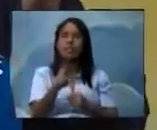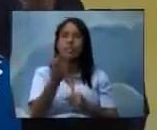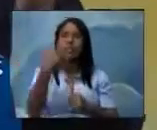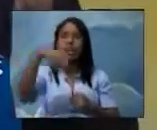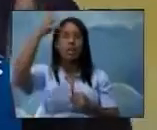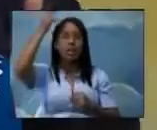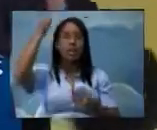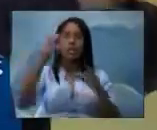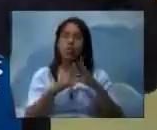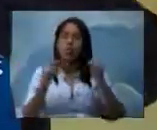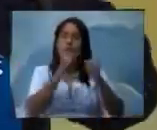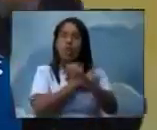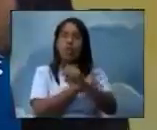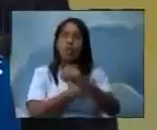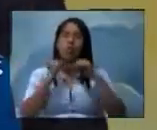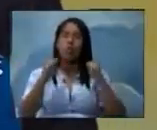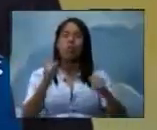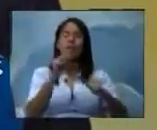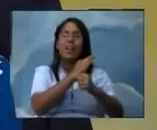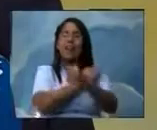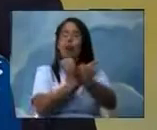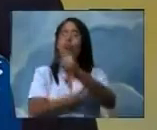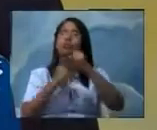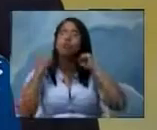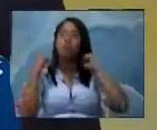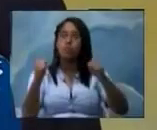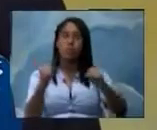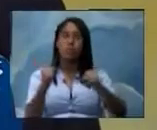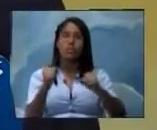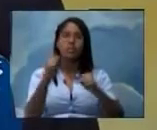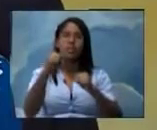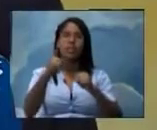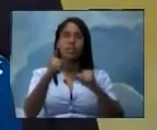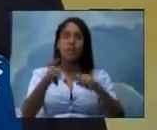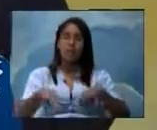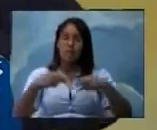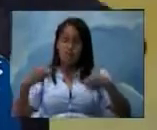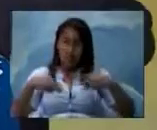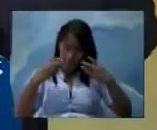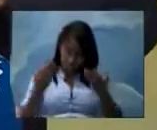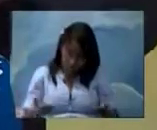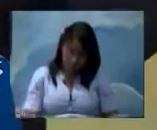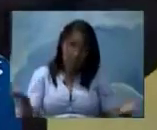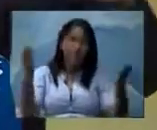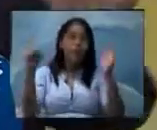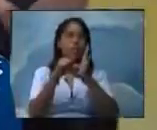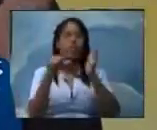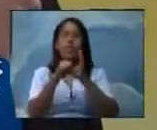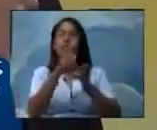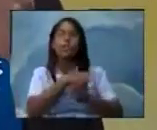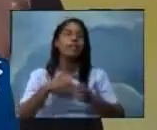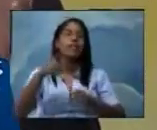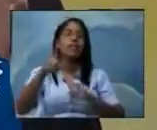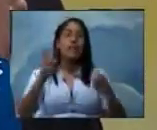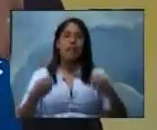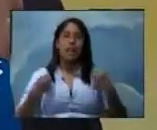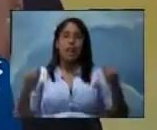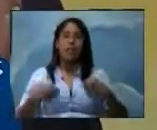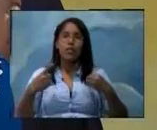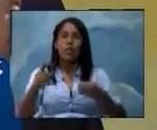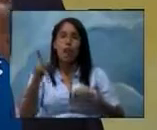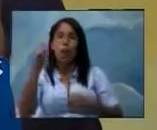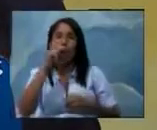el reino y el poder, la fuerza y la majestad. Y donde quiera que habiten